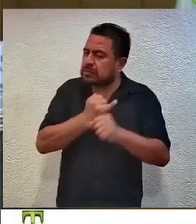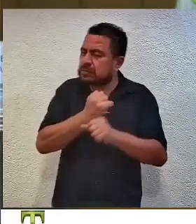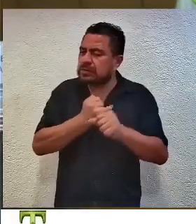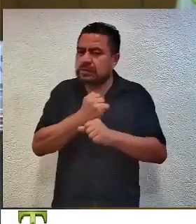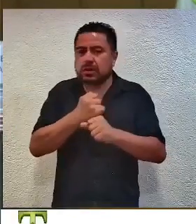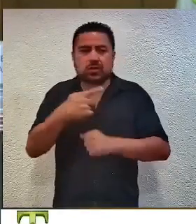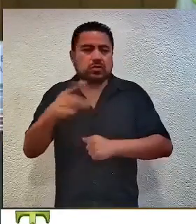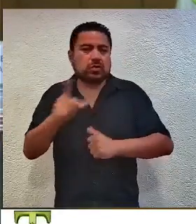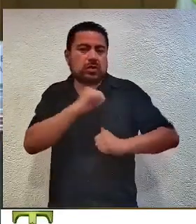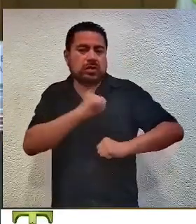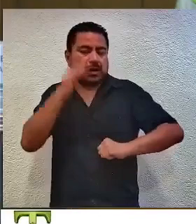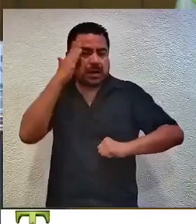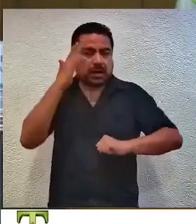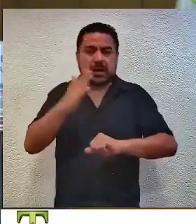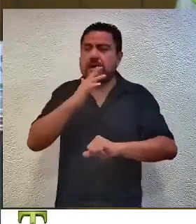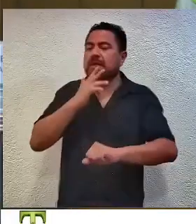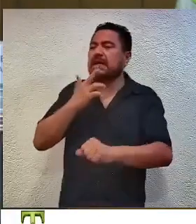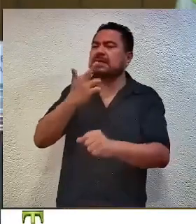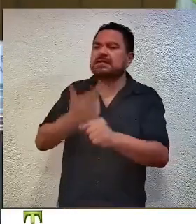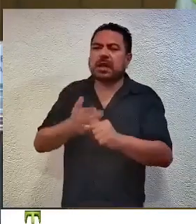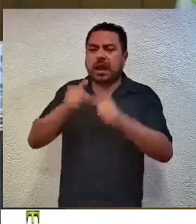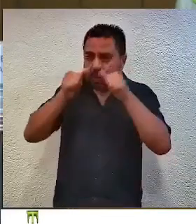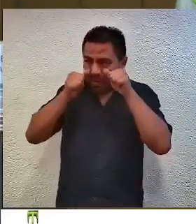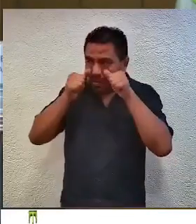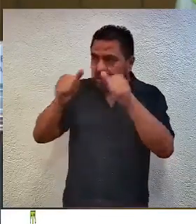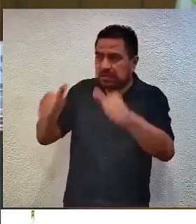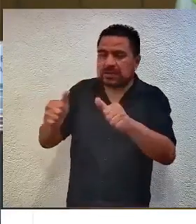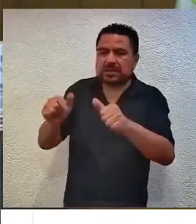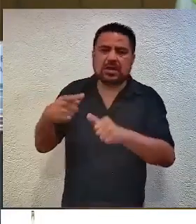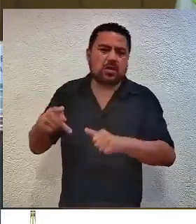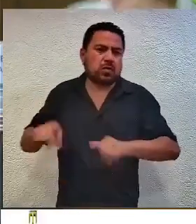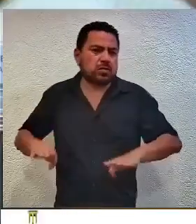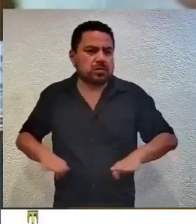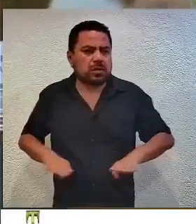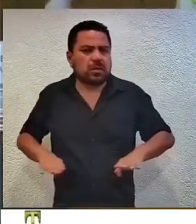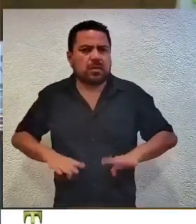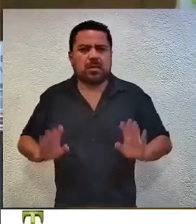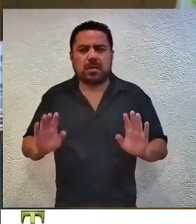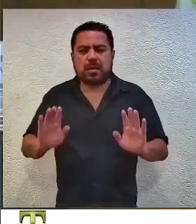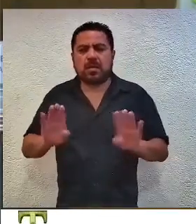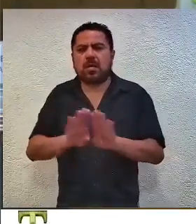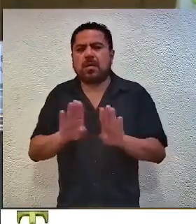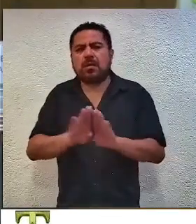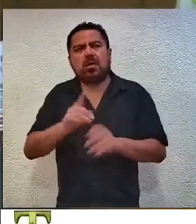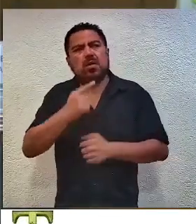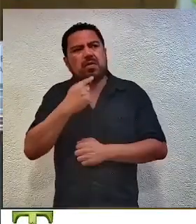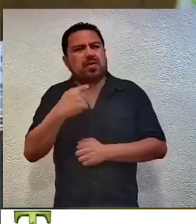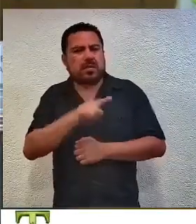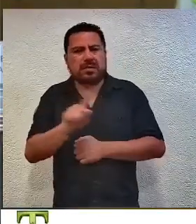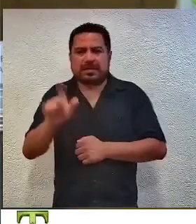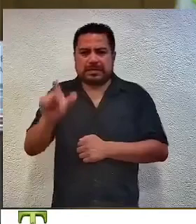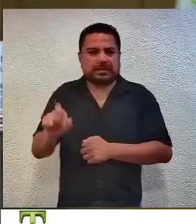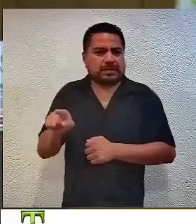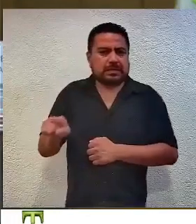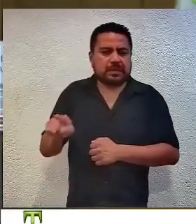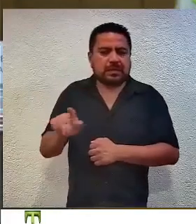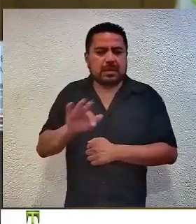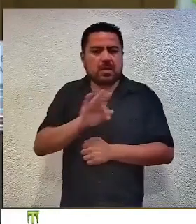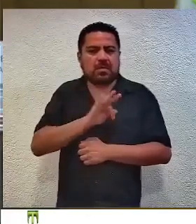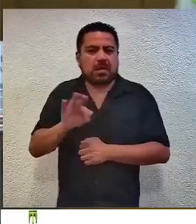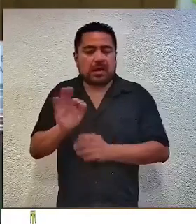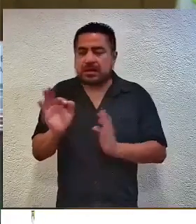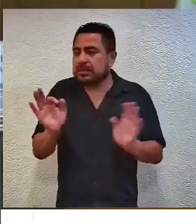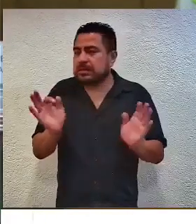su jurisdicción y competencia atendiendo a las características de los actos o hechos denunciados con el fin de evitar una